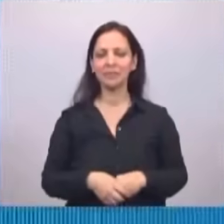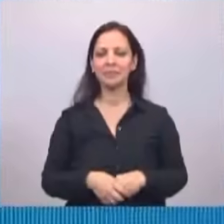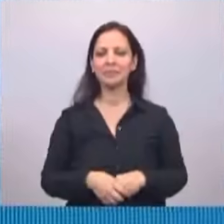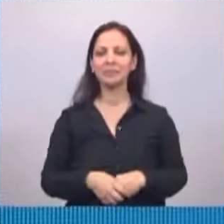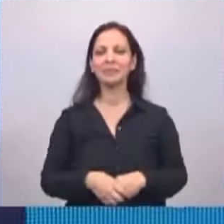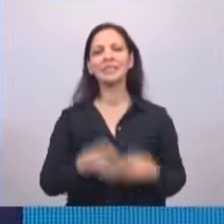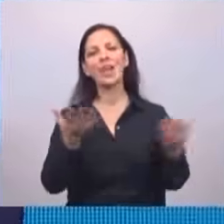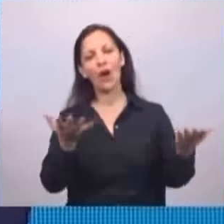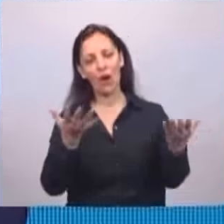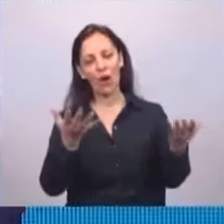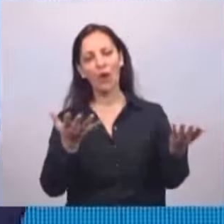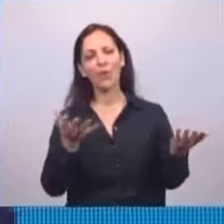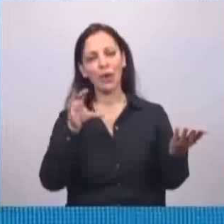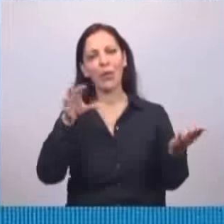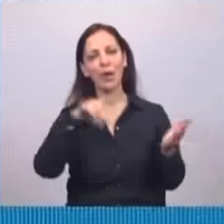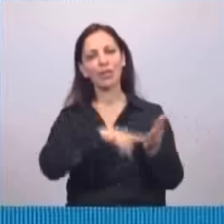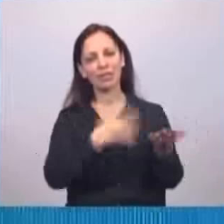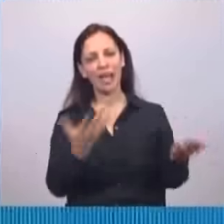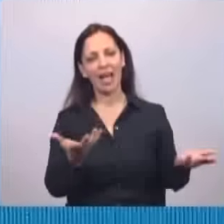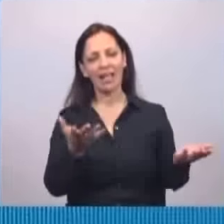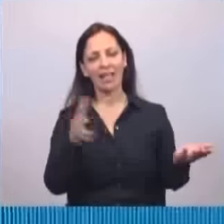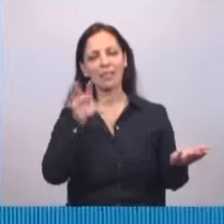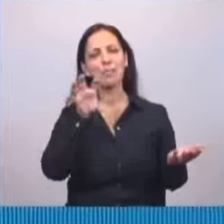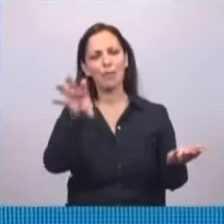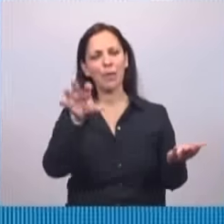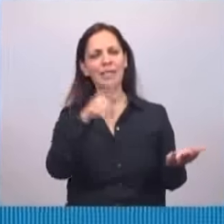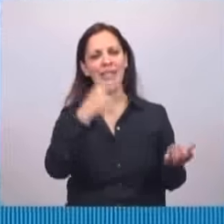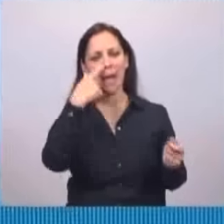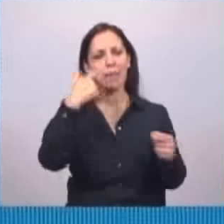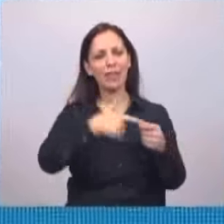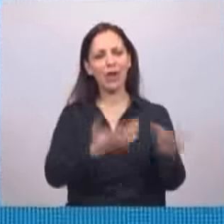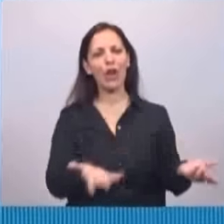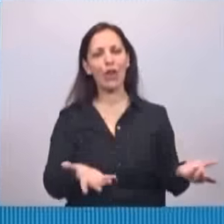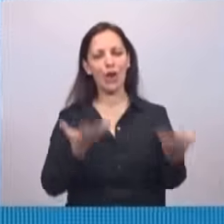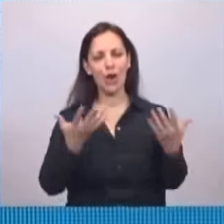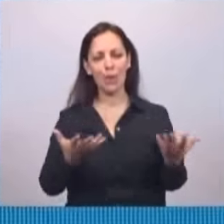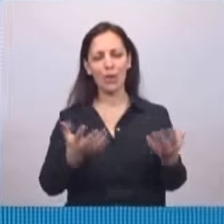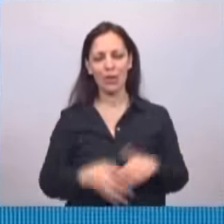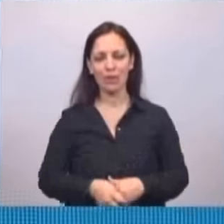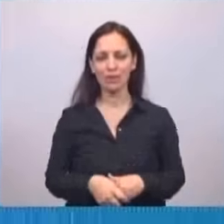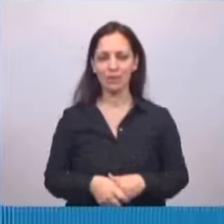¿Cómo no si Buenos Aires es una provincia petrolera?